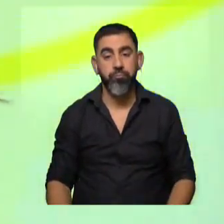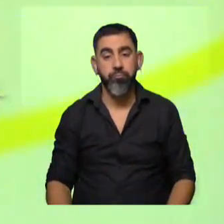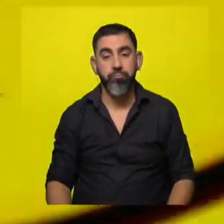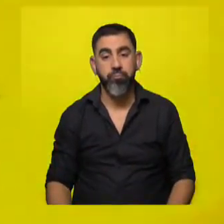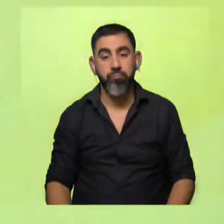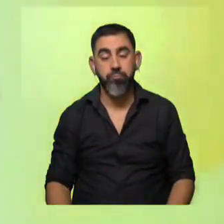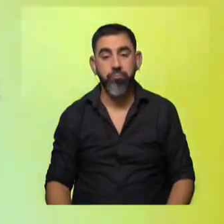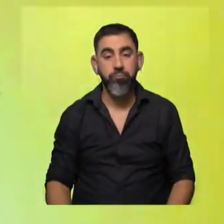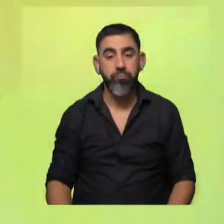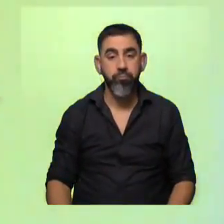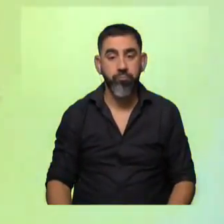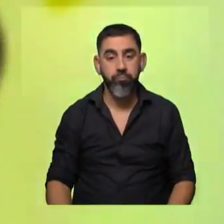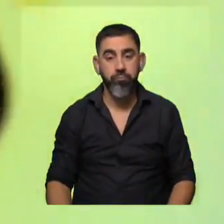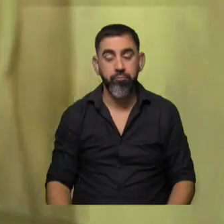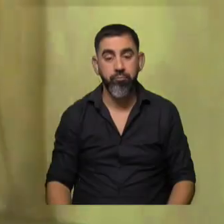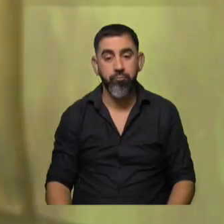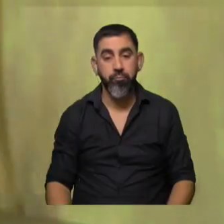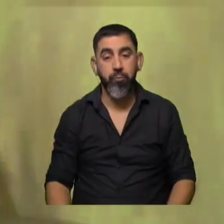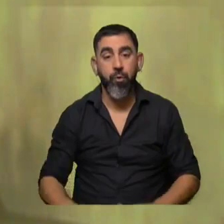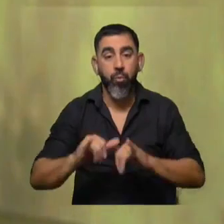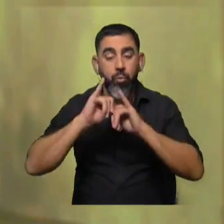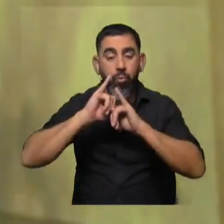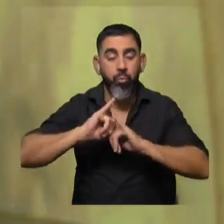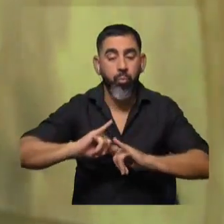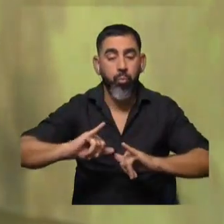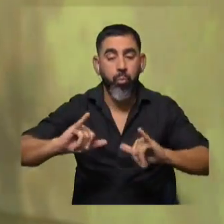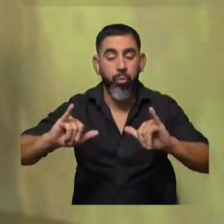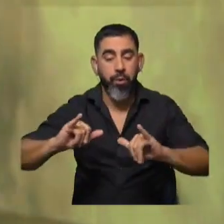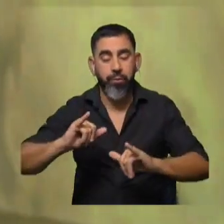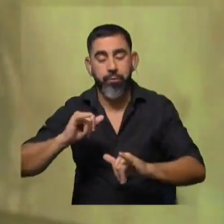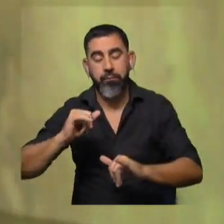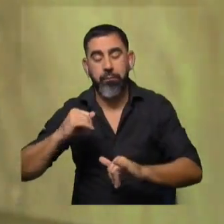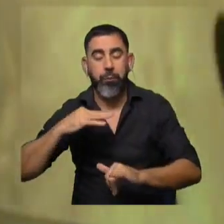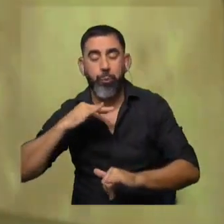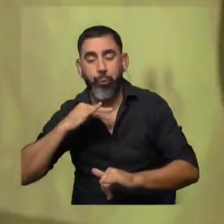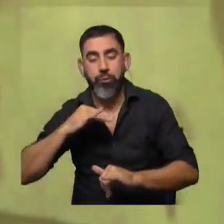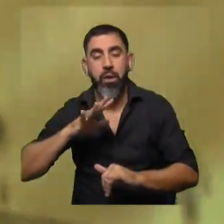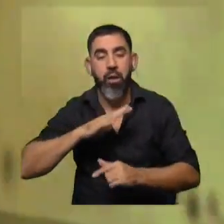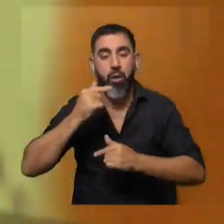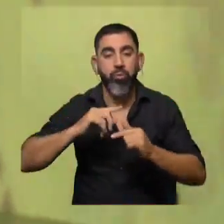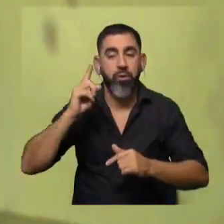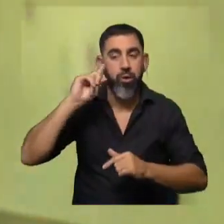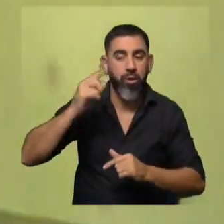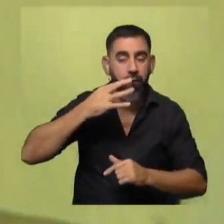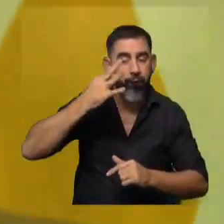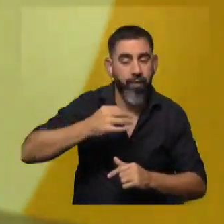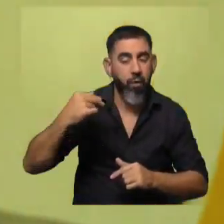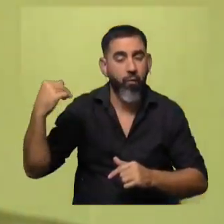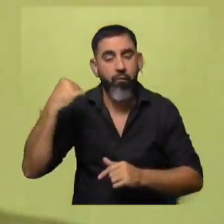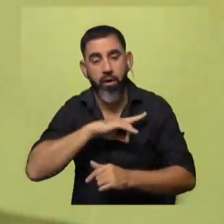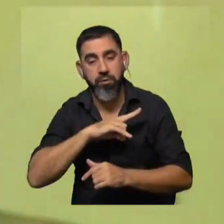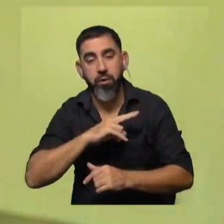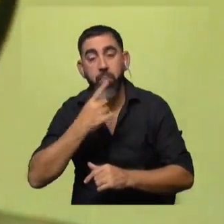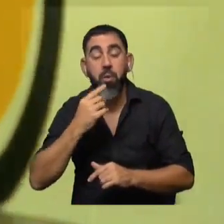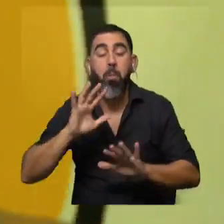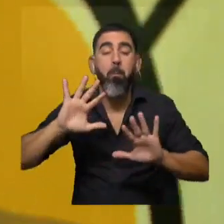De hecho, bueno, ahora... Sí, con esta publicación clandestina, si se quiere, aparecen cosas que no se sabe si son auténticas o no, pero bueno, parecen